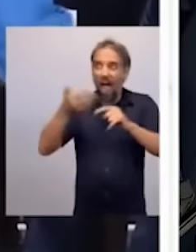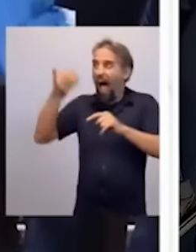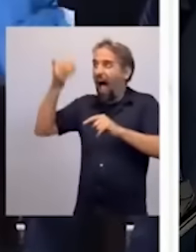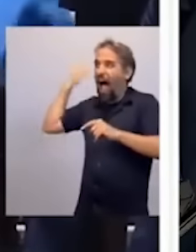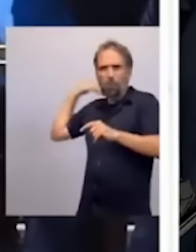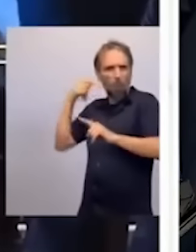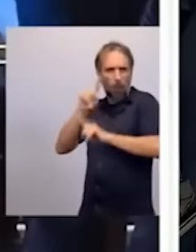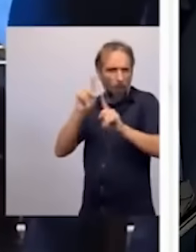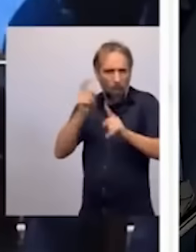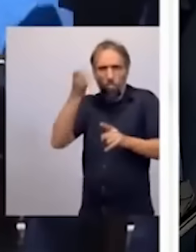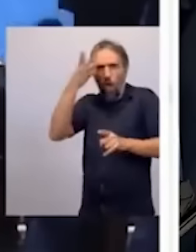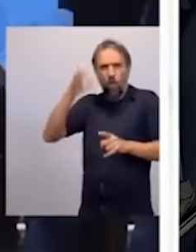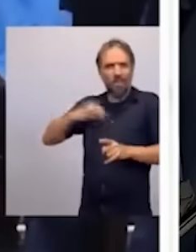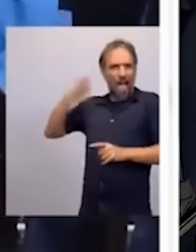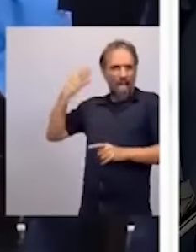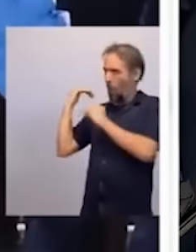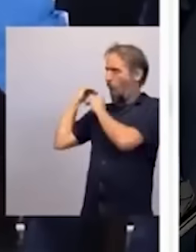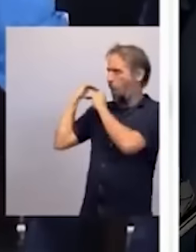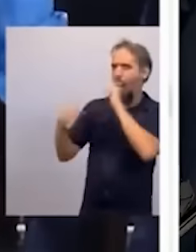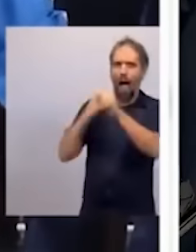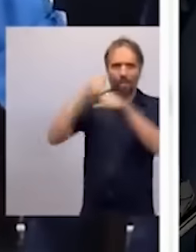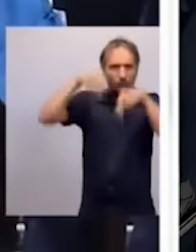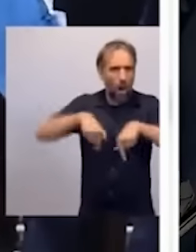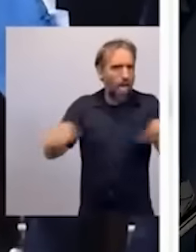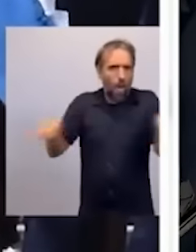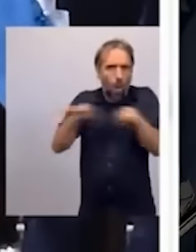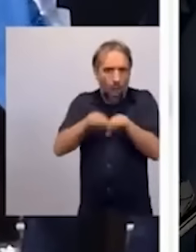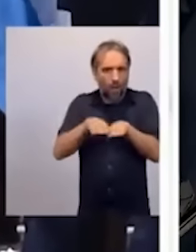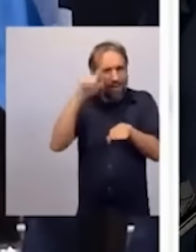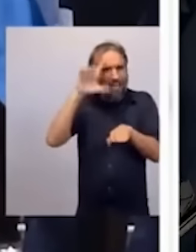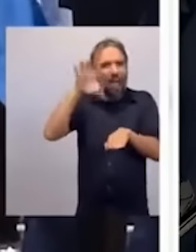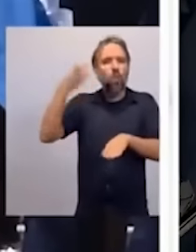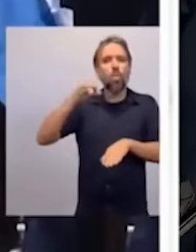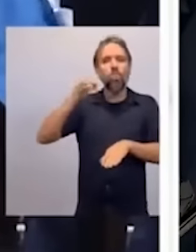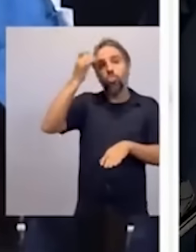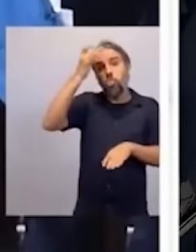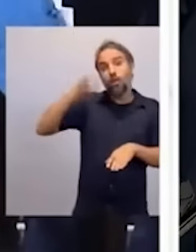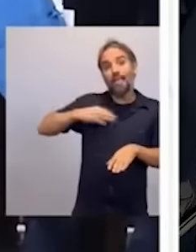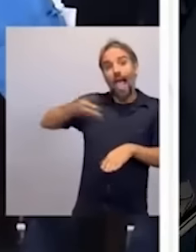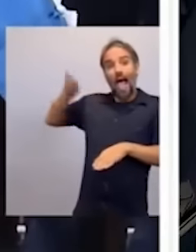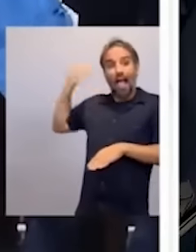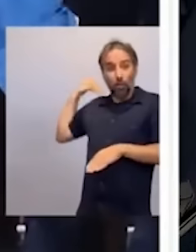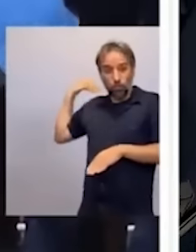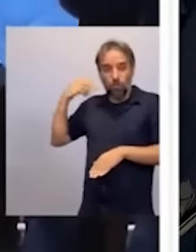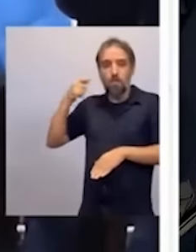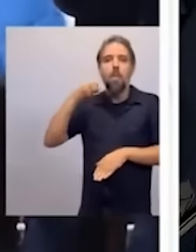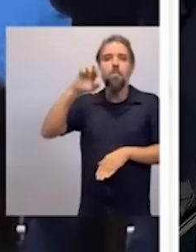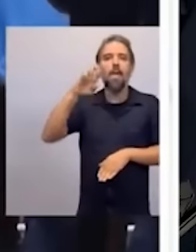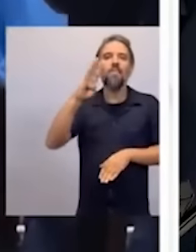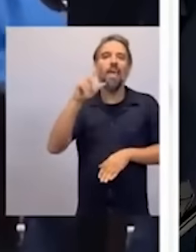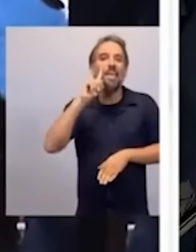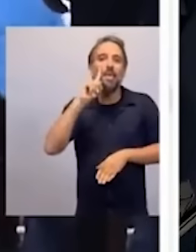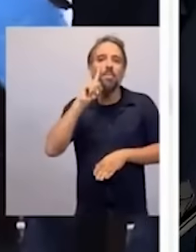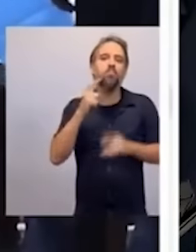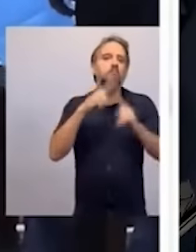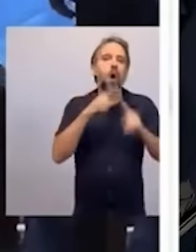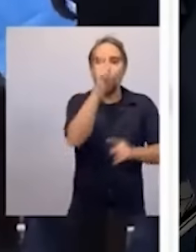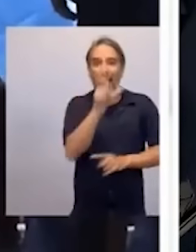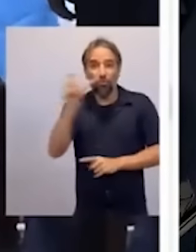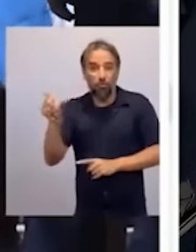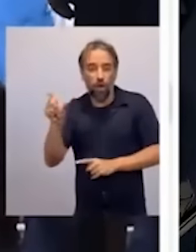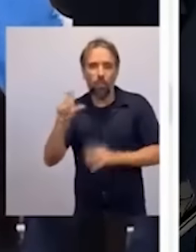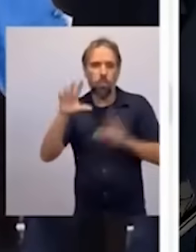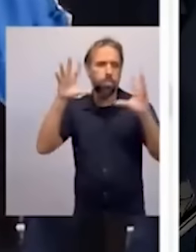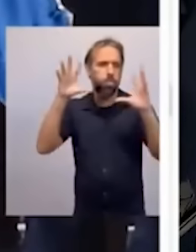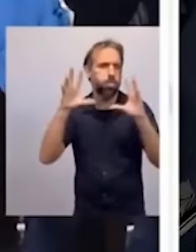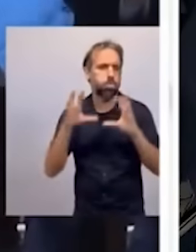impresionante van a duplicar el desempleo en muy poquitos meses van a generar una pérdida de poder adquisitivo en en uno o dos meses vas a perder